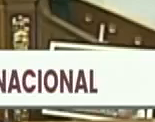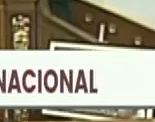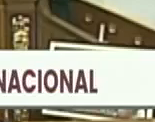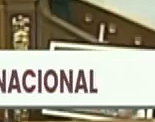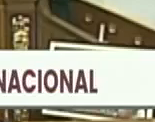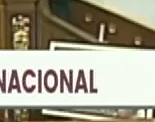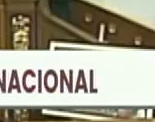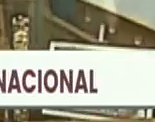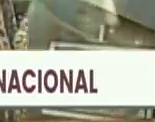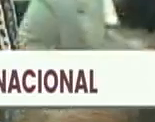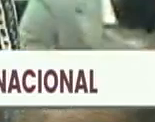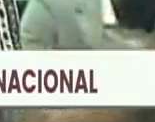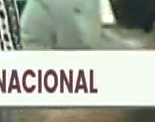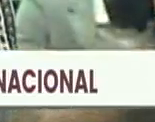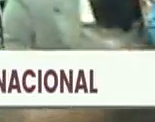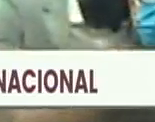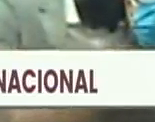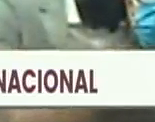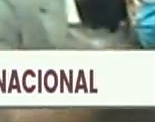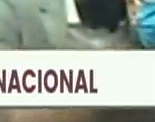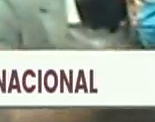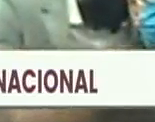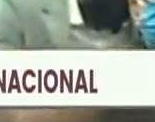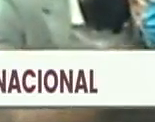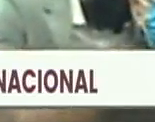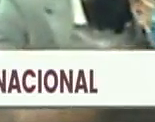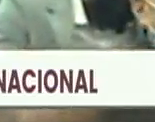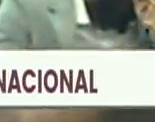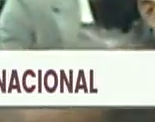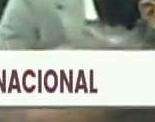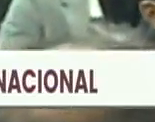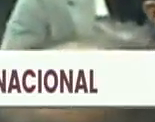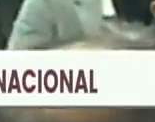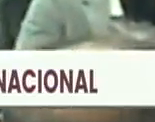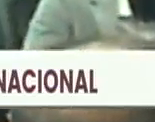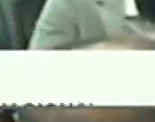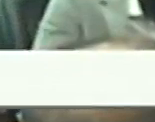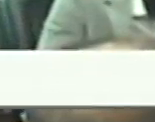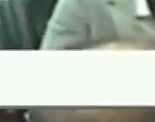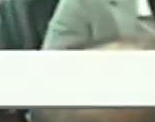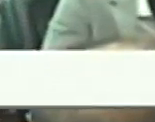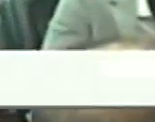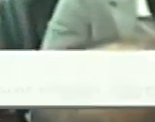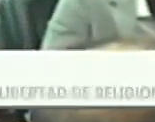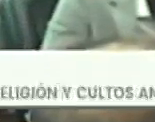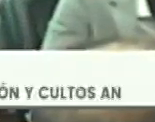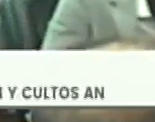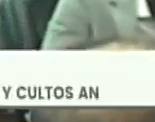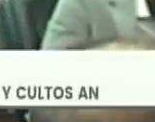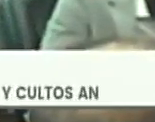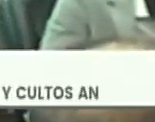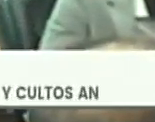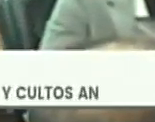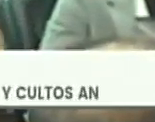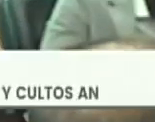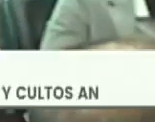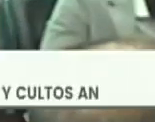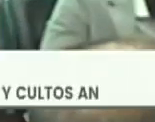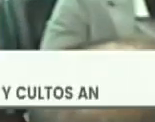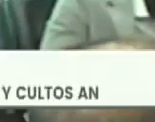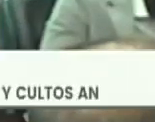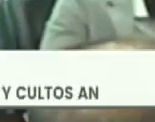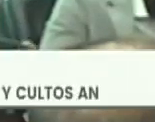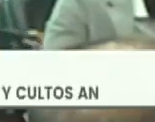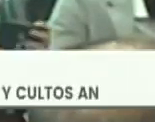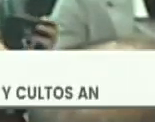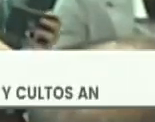la plenaria de texto jurídico y todo a partir de la división sexual del trabajo donde las mujeres éramos